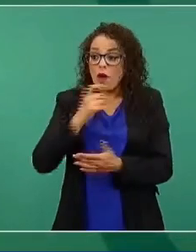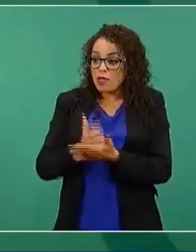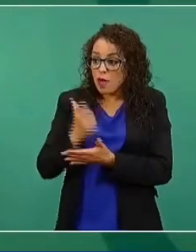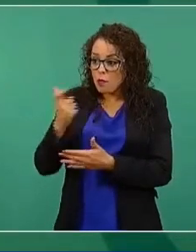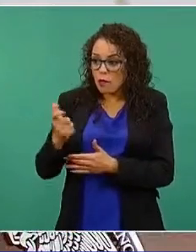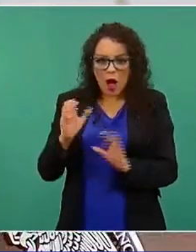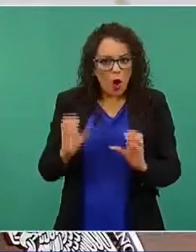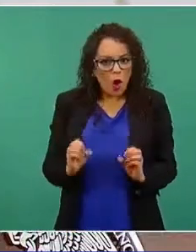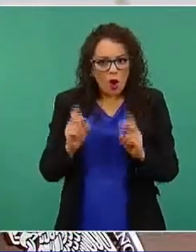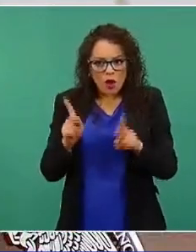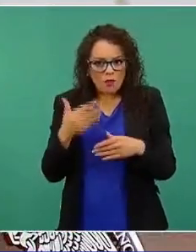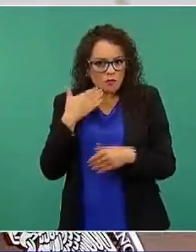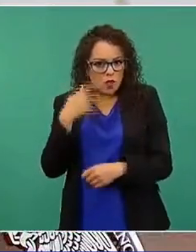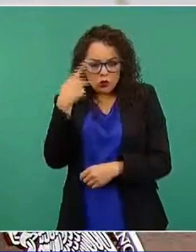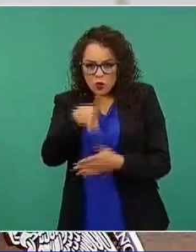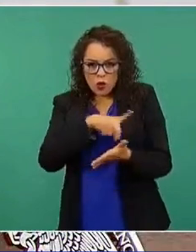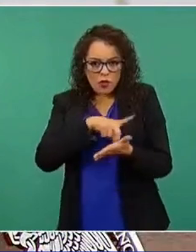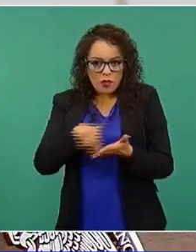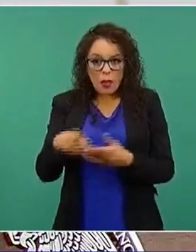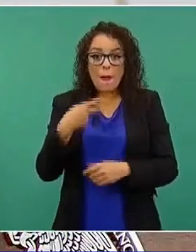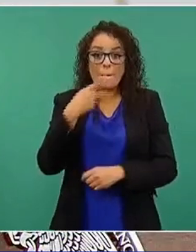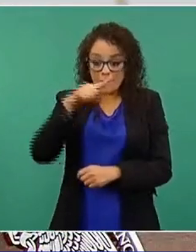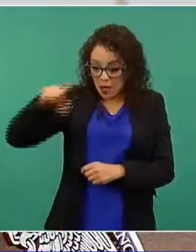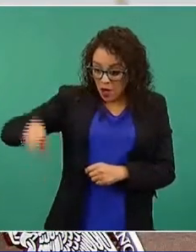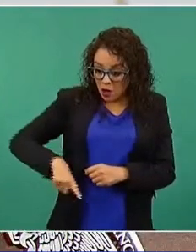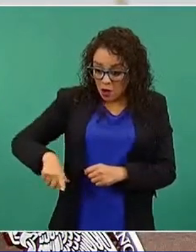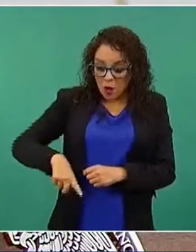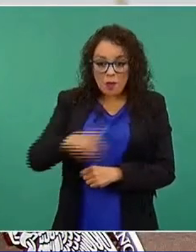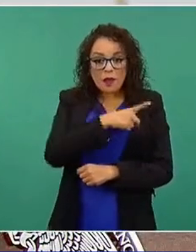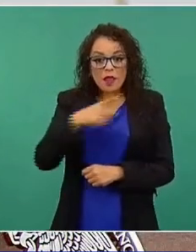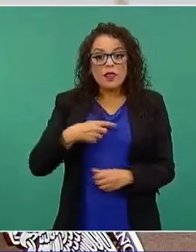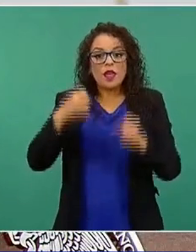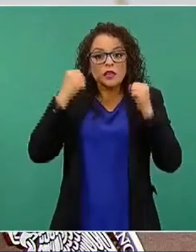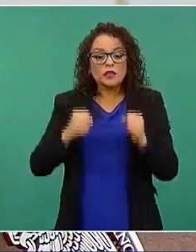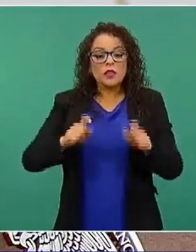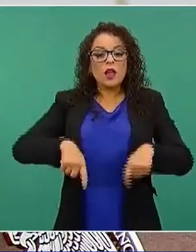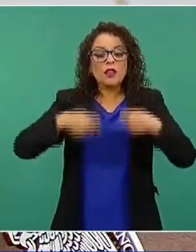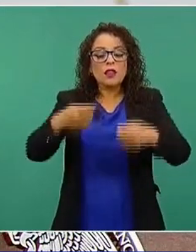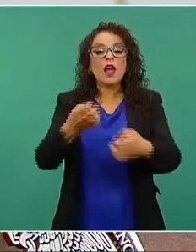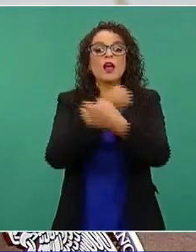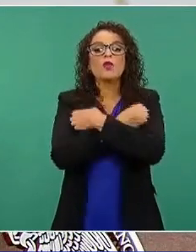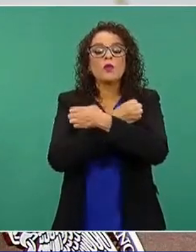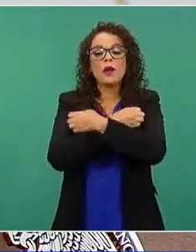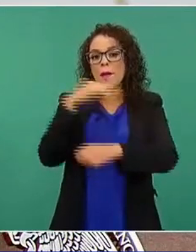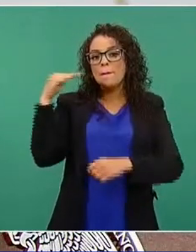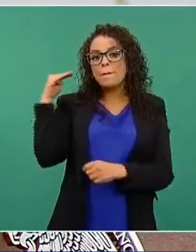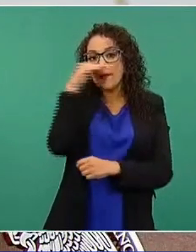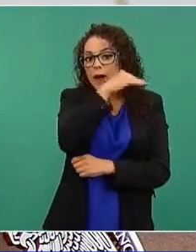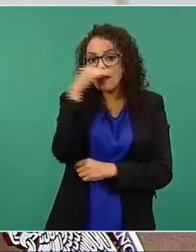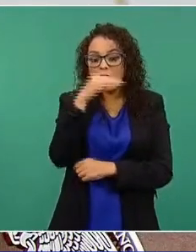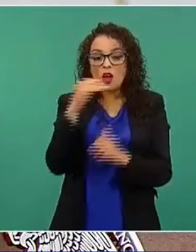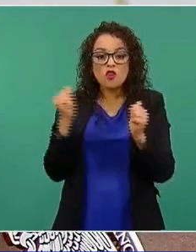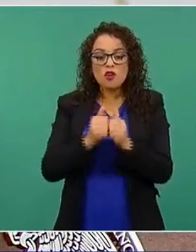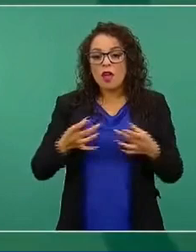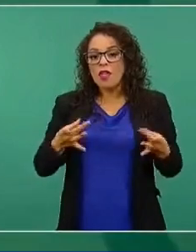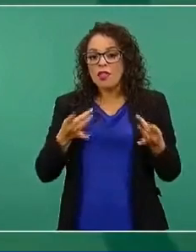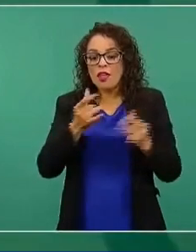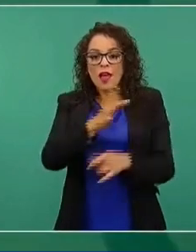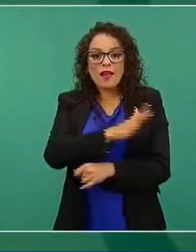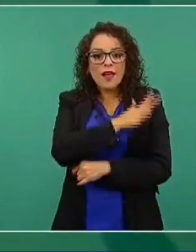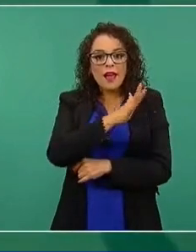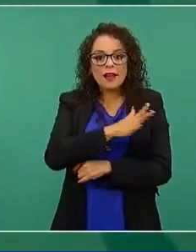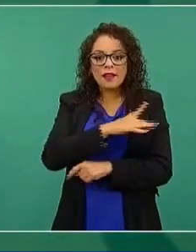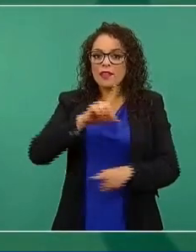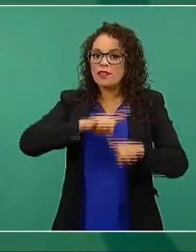el Estado está obligado a garantizar la educación pública, gratuita, de calidad, en todos los niveles